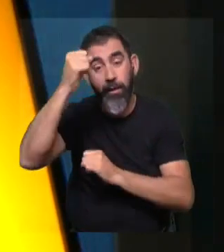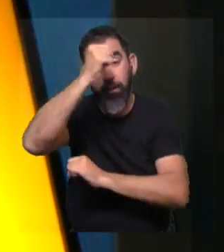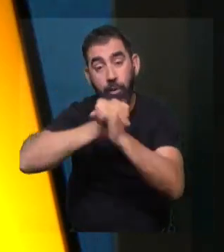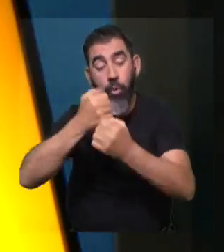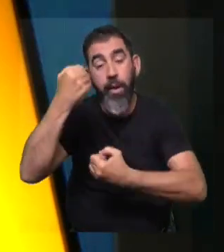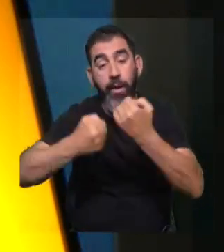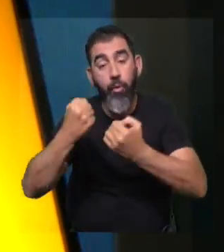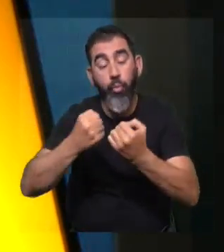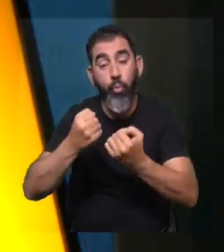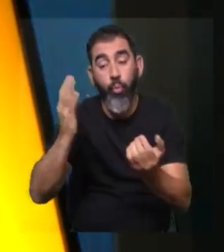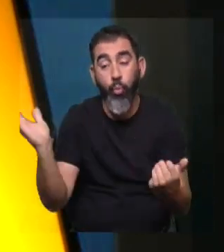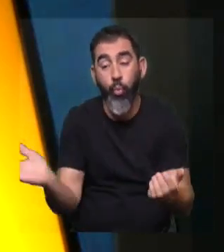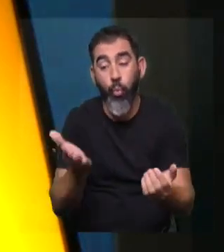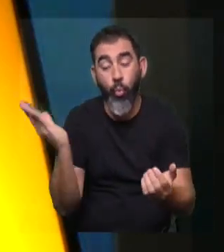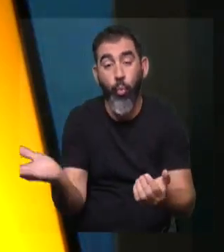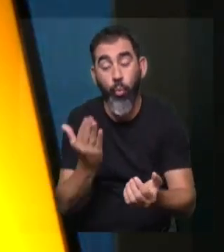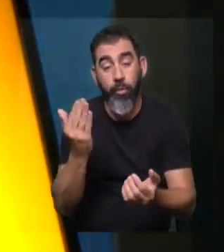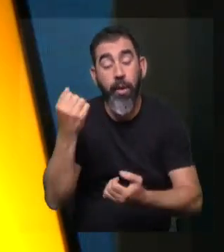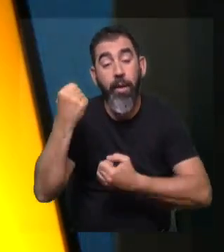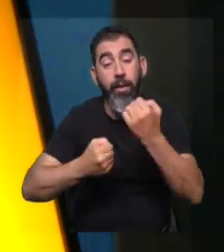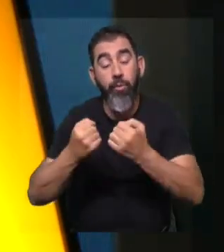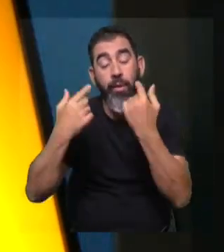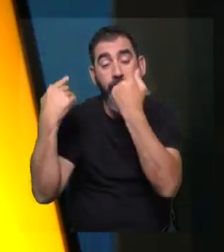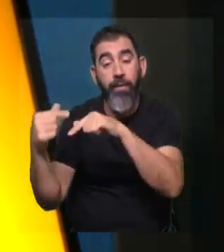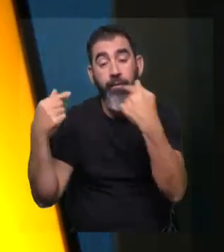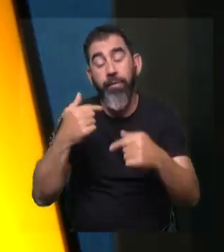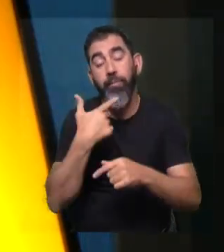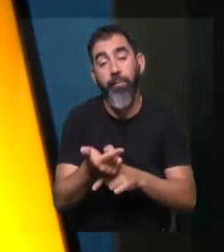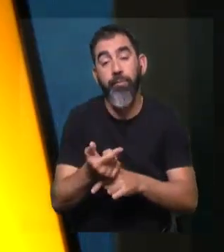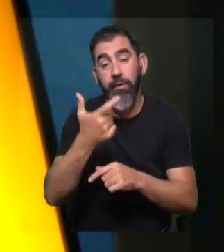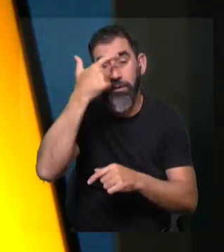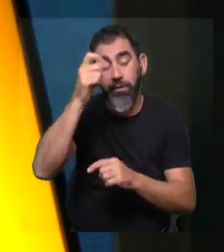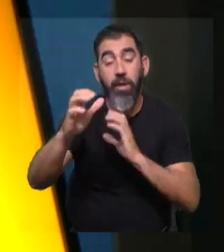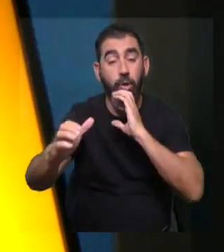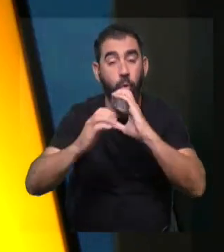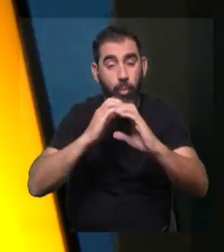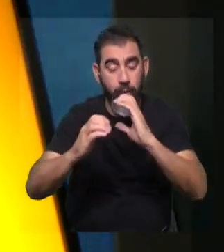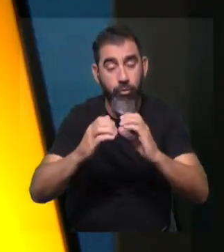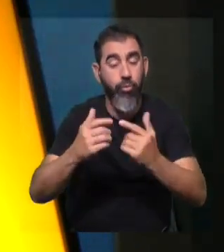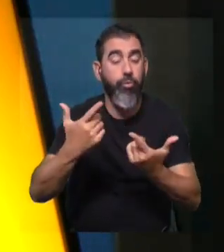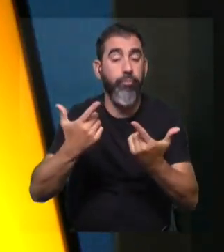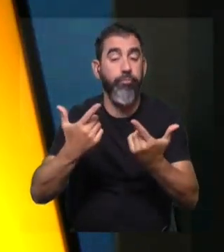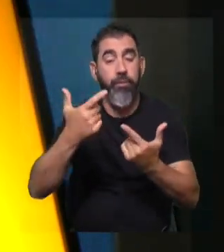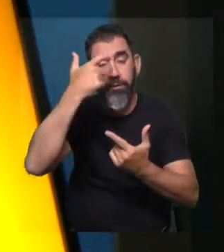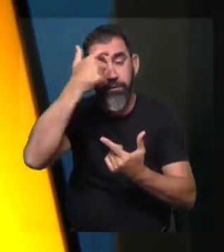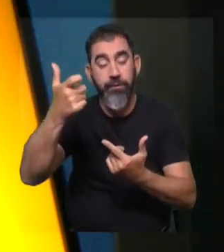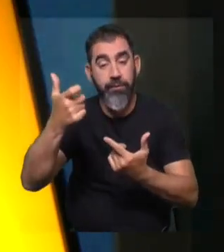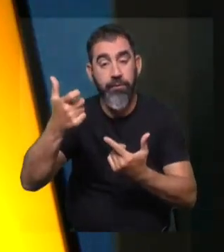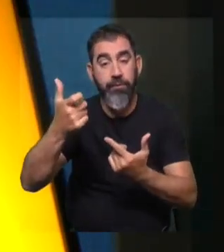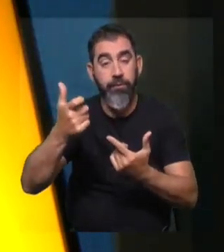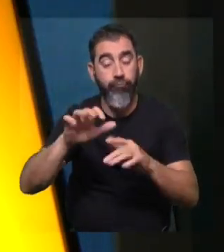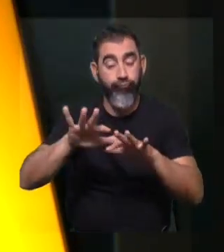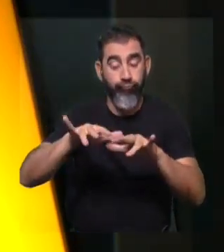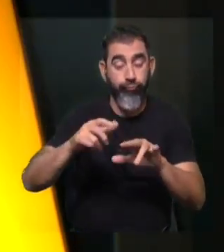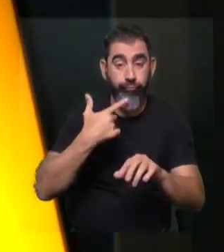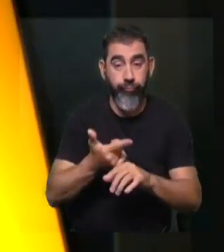industria manufacturera. Es una industria que, a diferencia de las ciencias de la comunicación, de las ciencias del software,